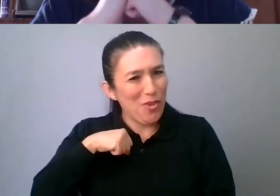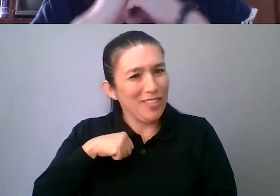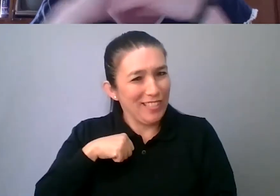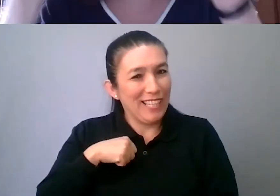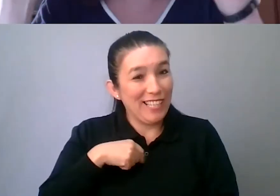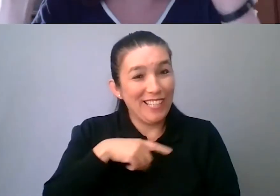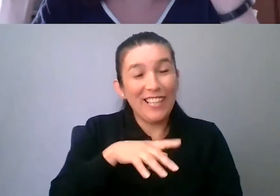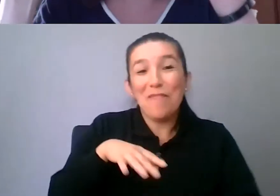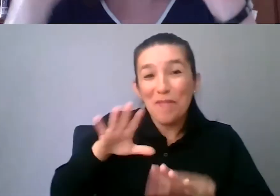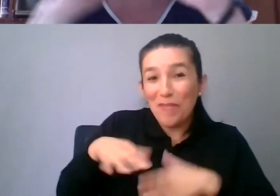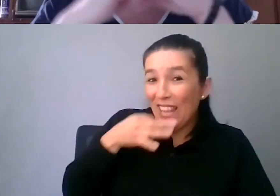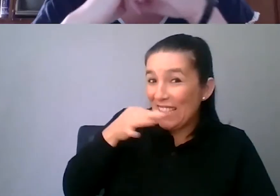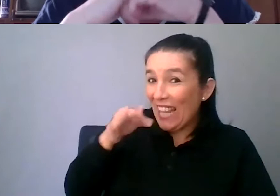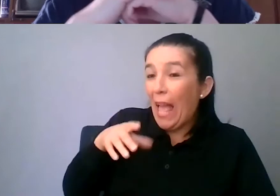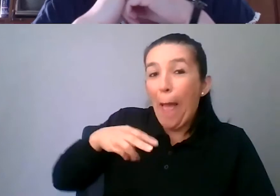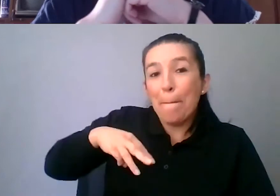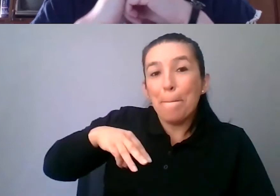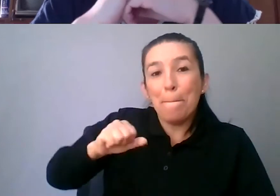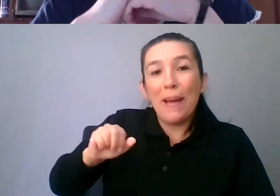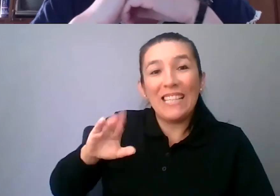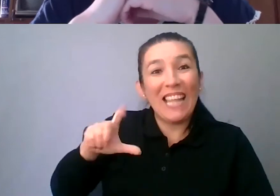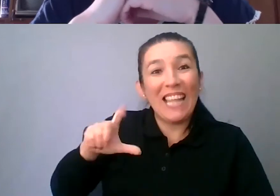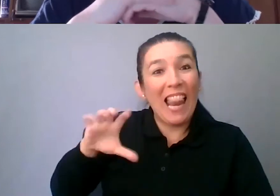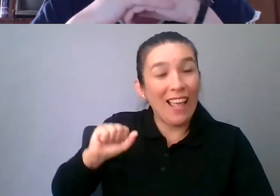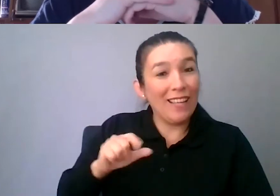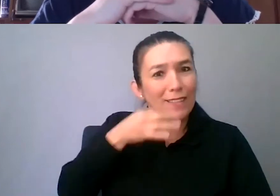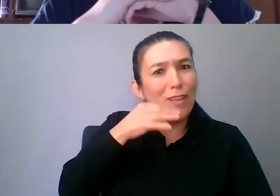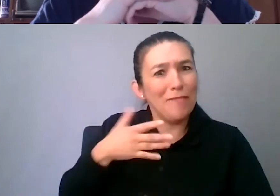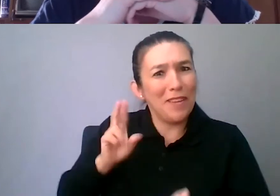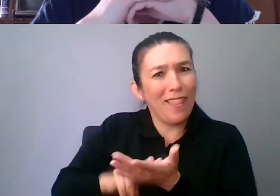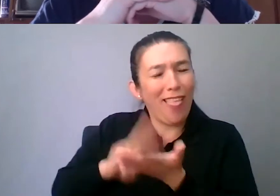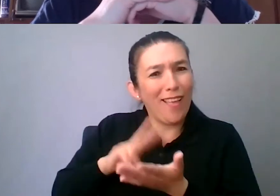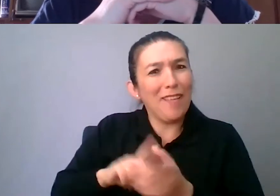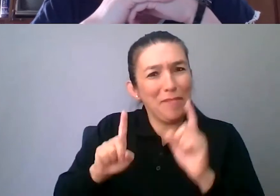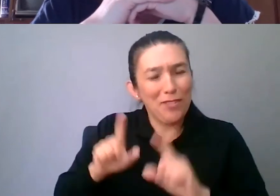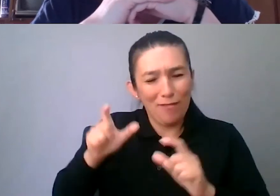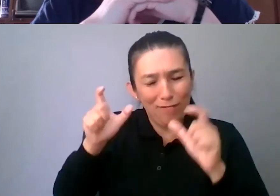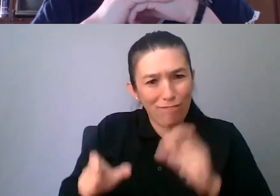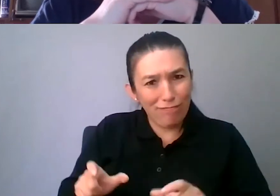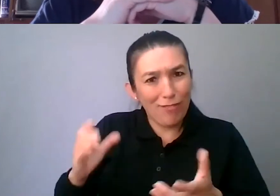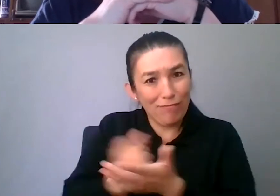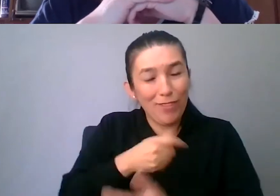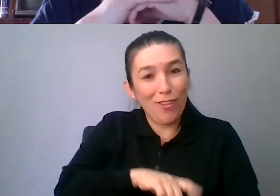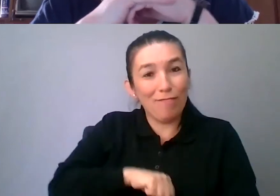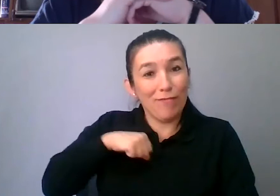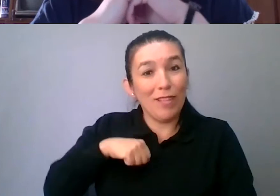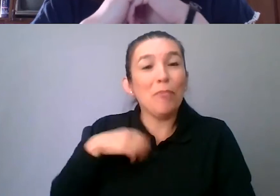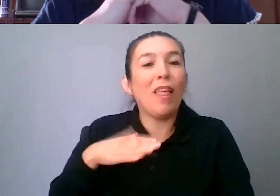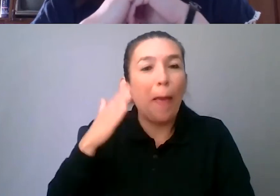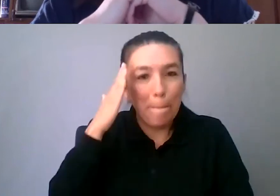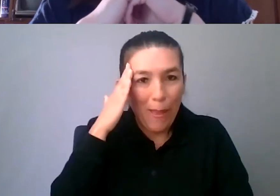lo que dice Marcela de la satisfacción que uno tiene, pero yo creo que tiene que ver con esto de la memoria, de